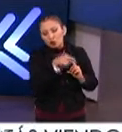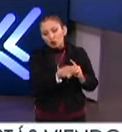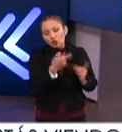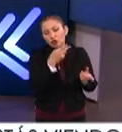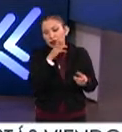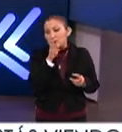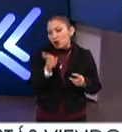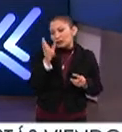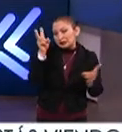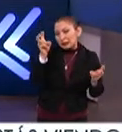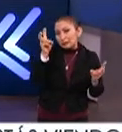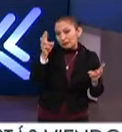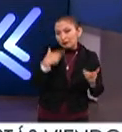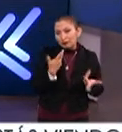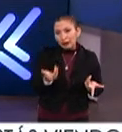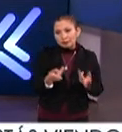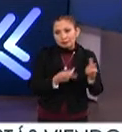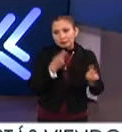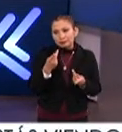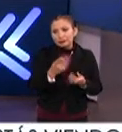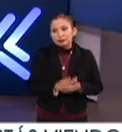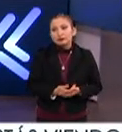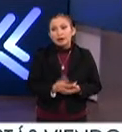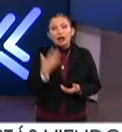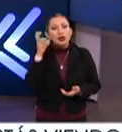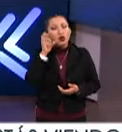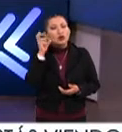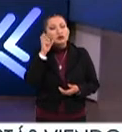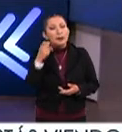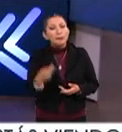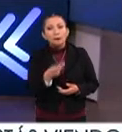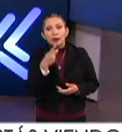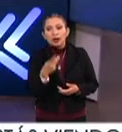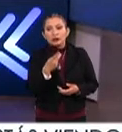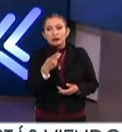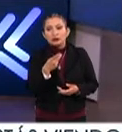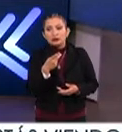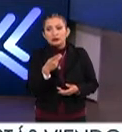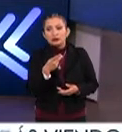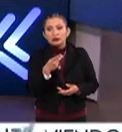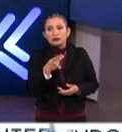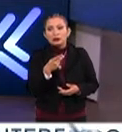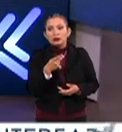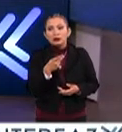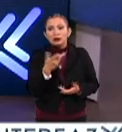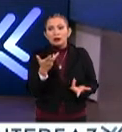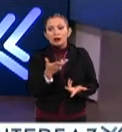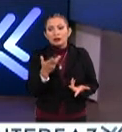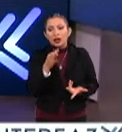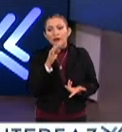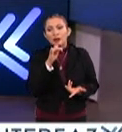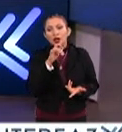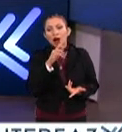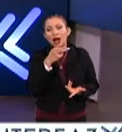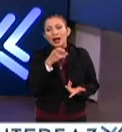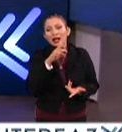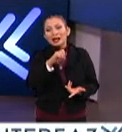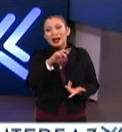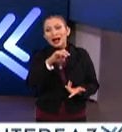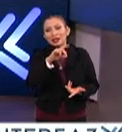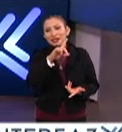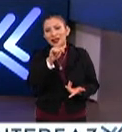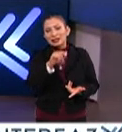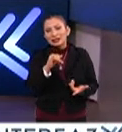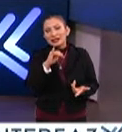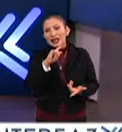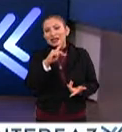para responder este tipo de cuestionamientos. Vamos a escuchar las preguntas que nos formula Fabiola Hernández de